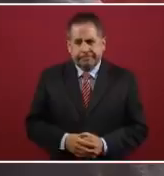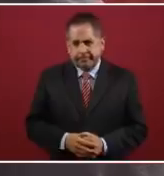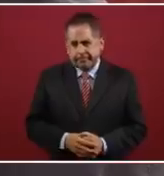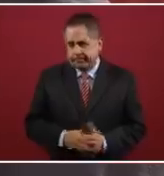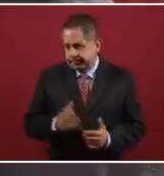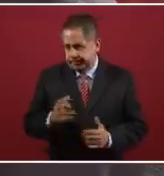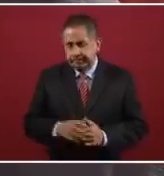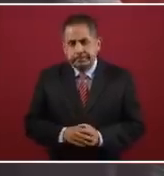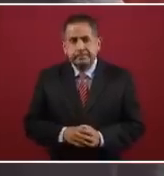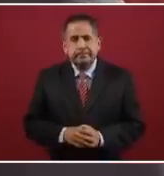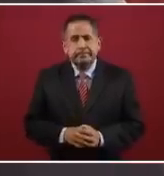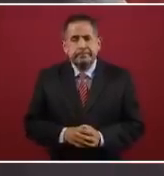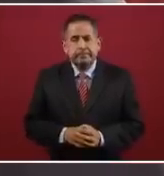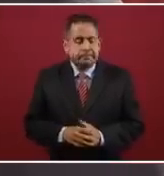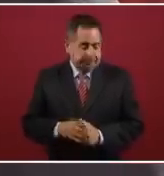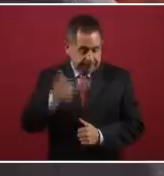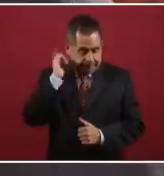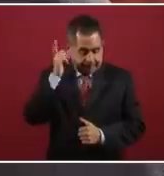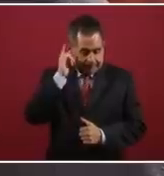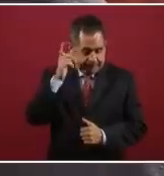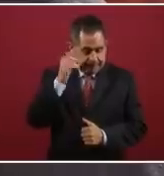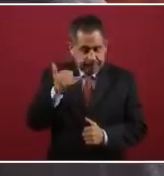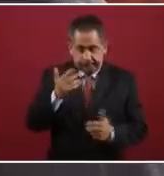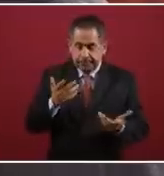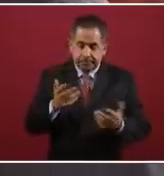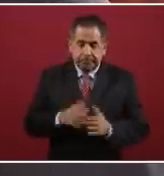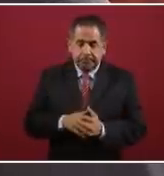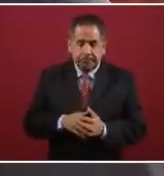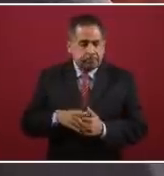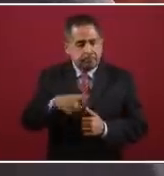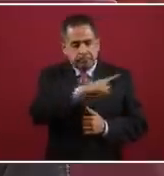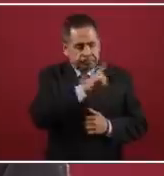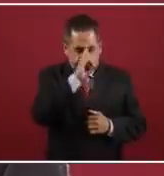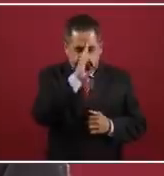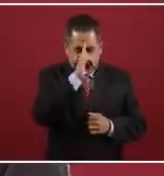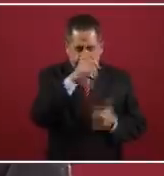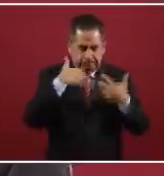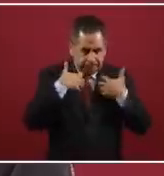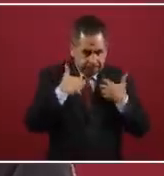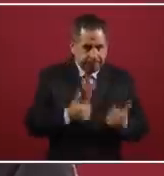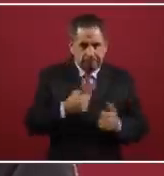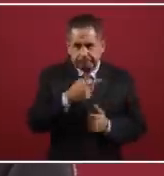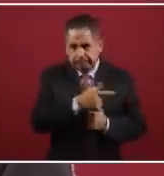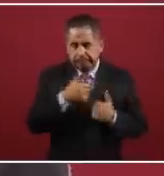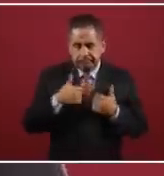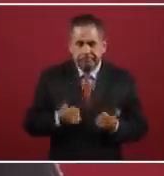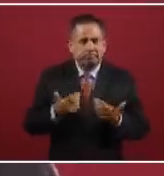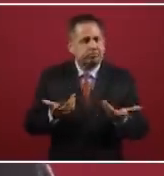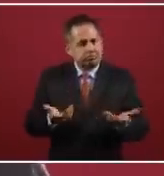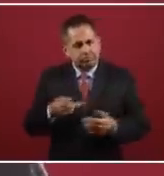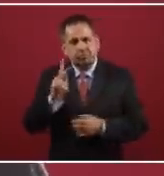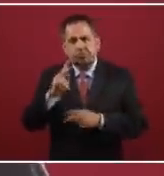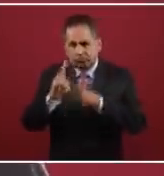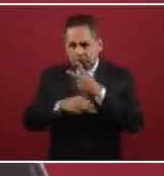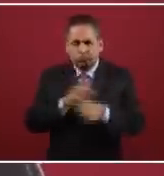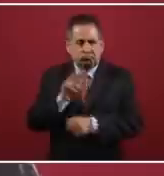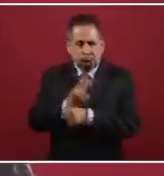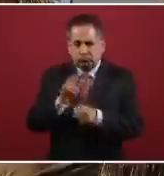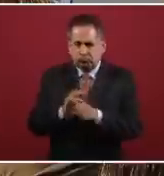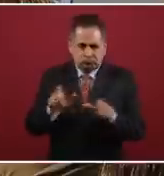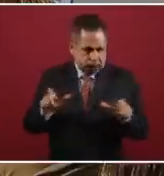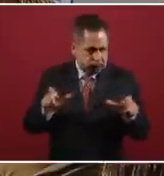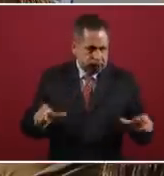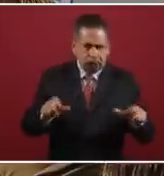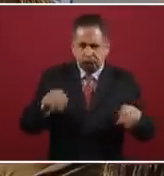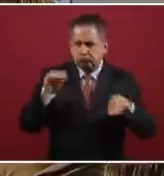Entonces, ojalá y recapaciten. De todas maneras, vamos nosotros a